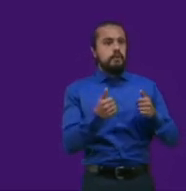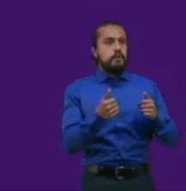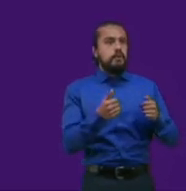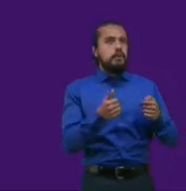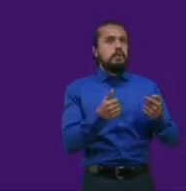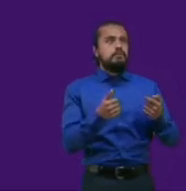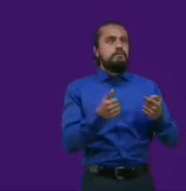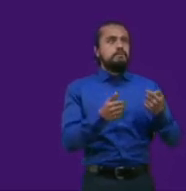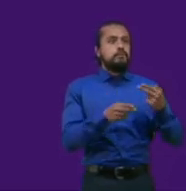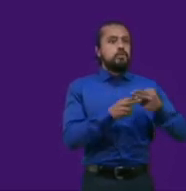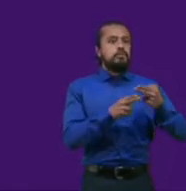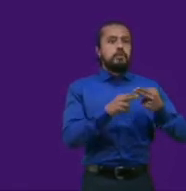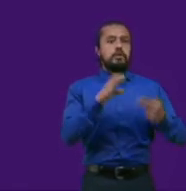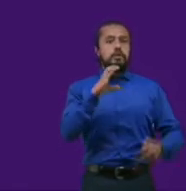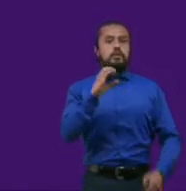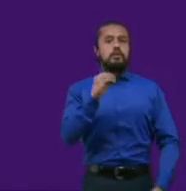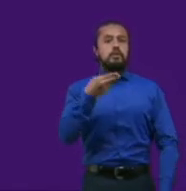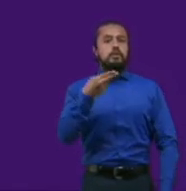el,